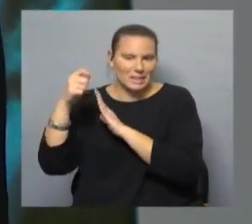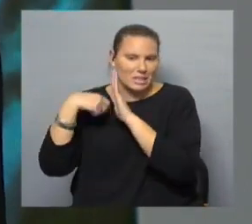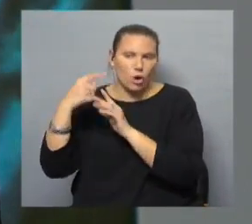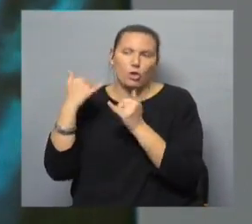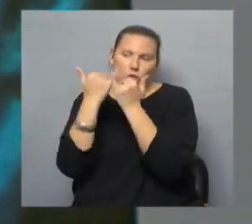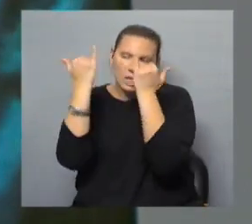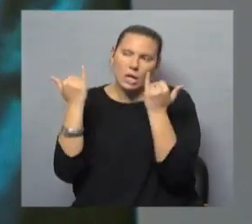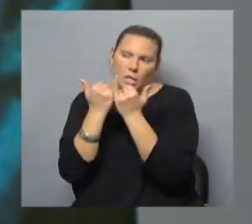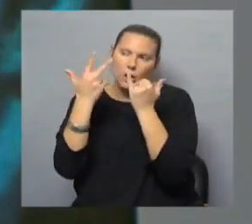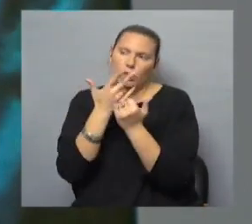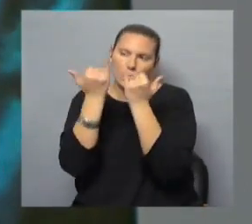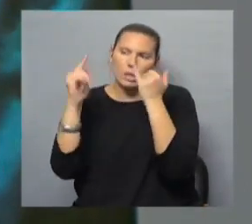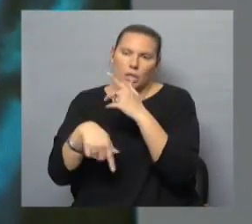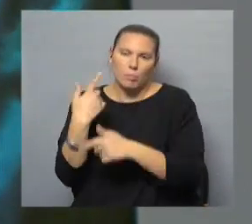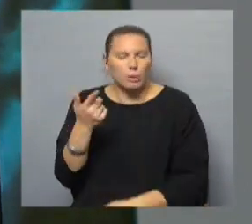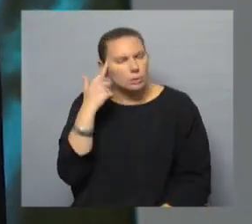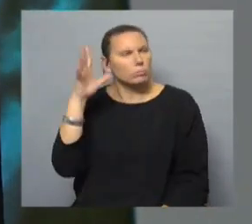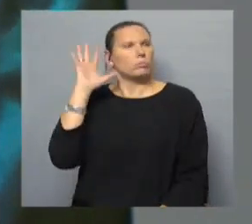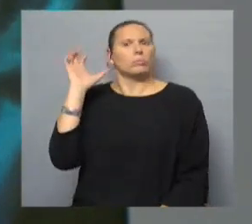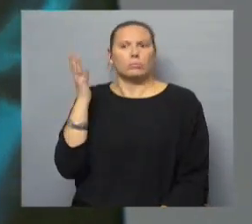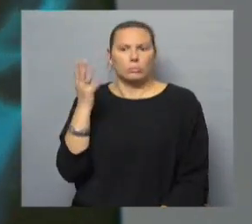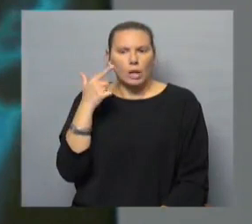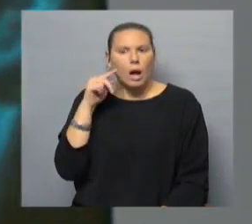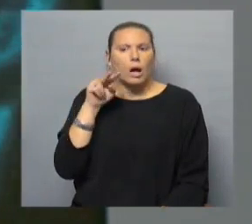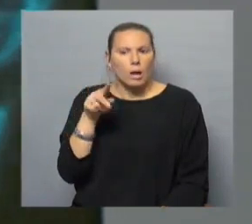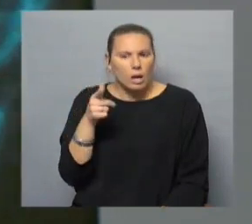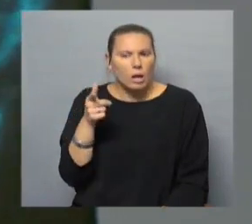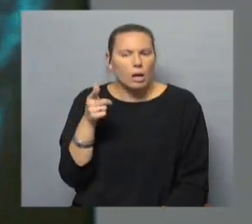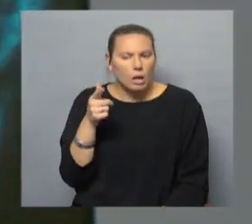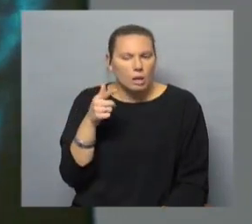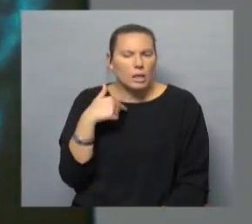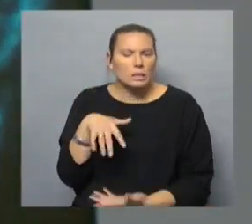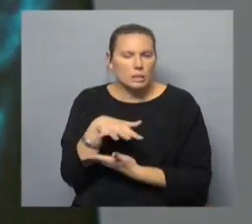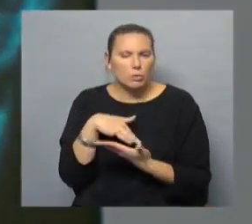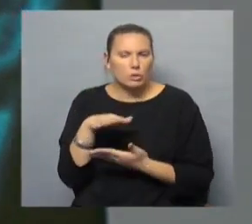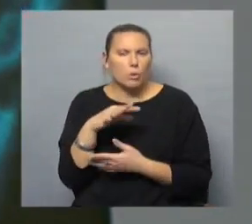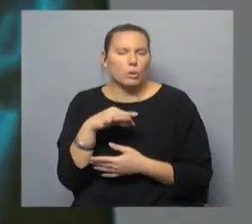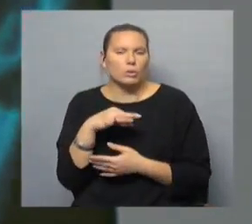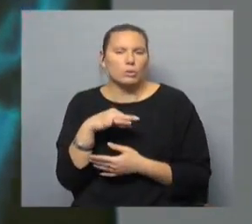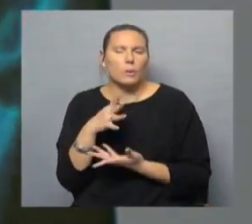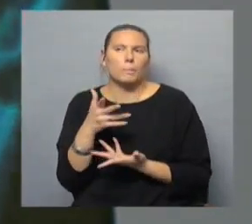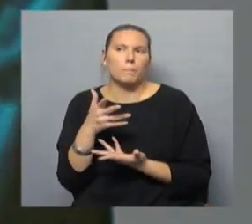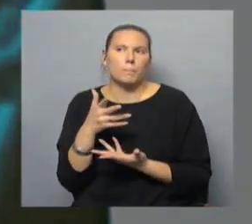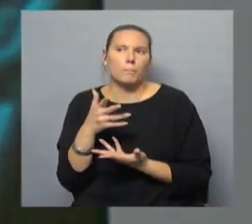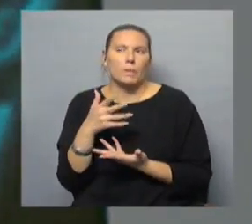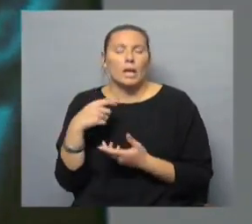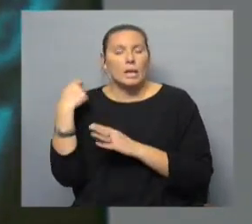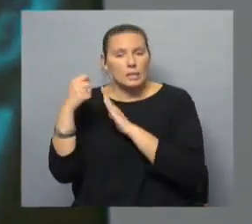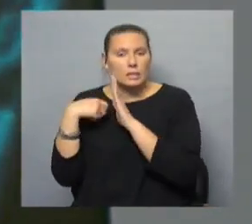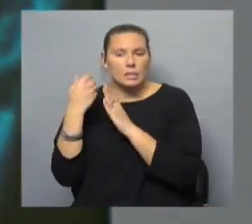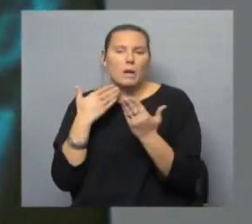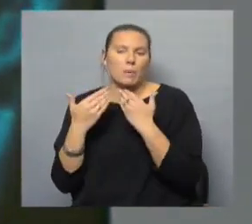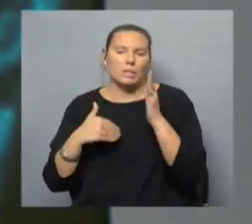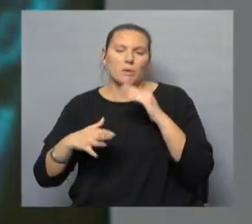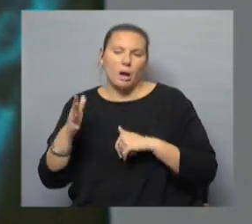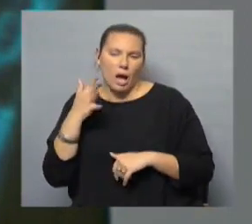o de pronto tres días después decís, mirá, eso para mí es cuando la vida logra, digamos, cuando el cine ahí se parece un poco más a la